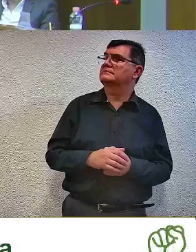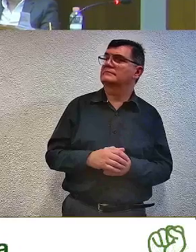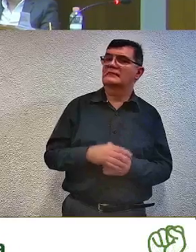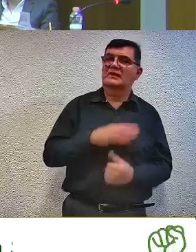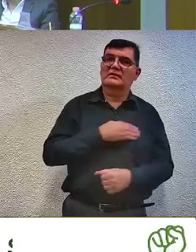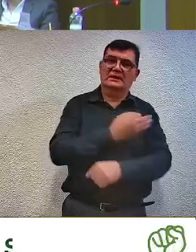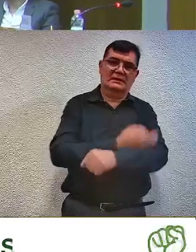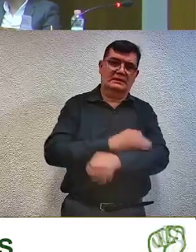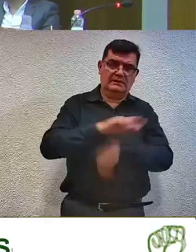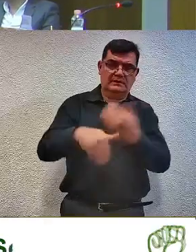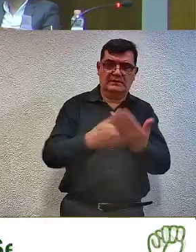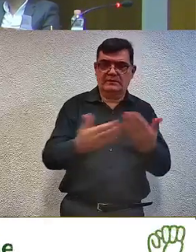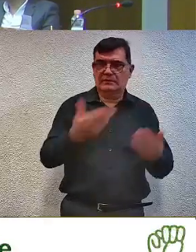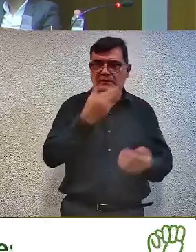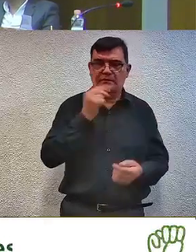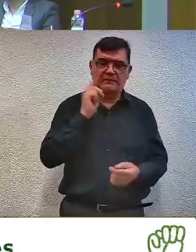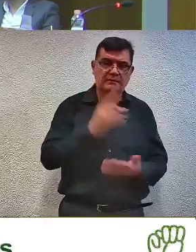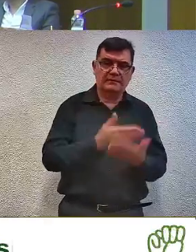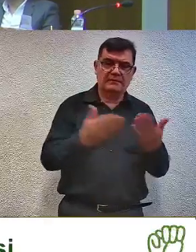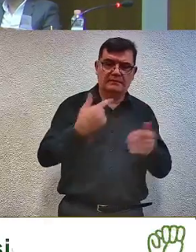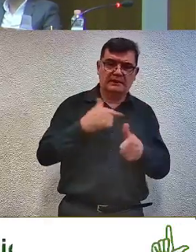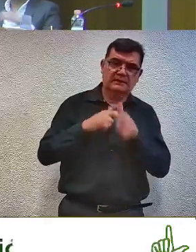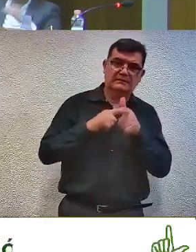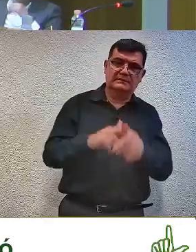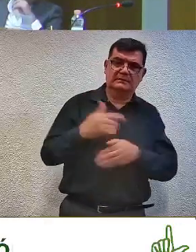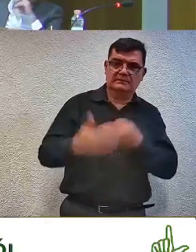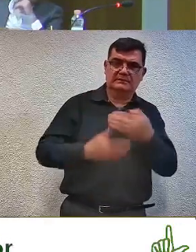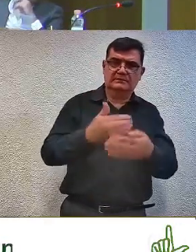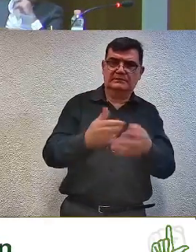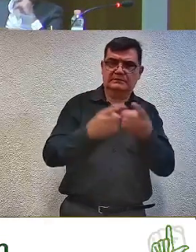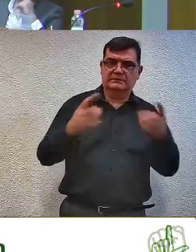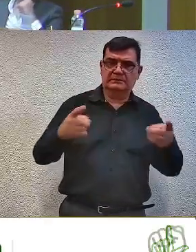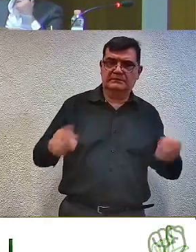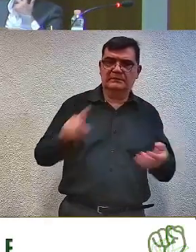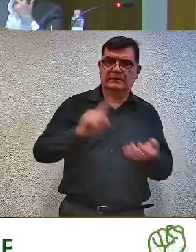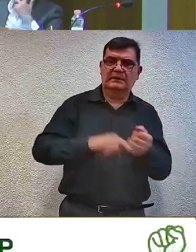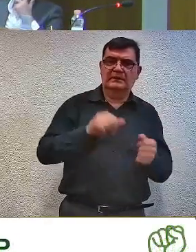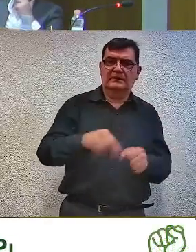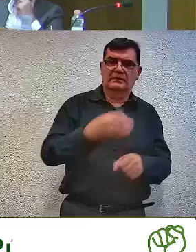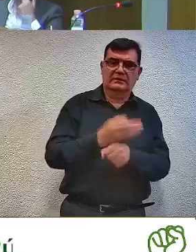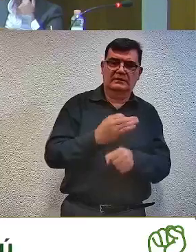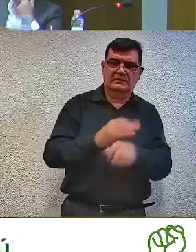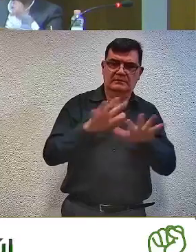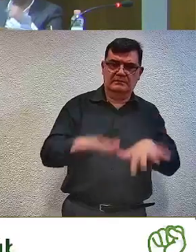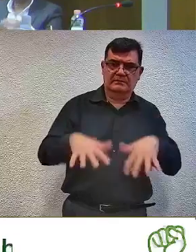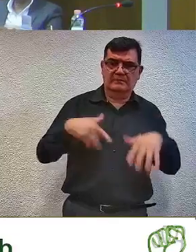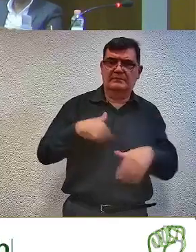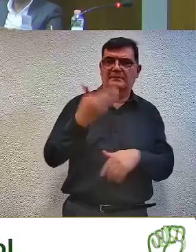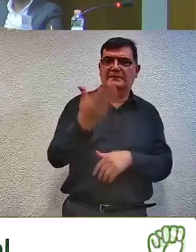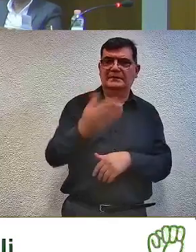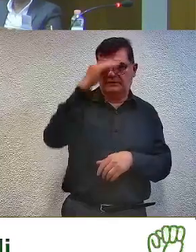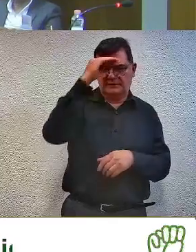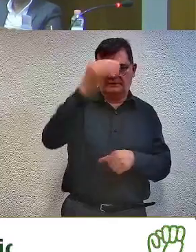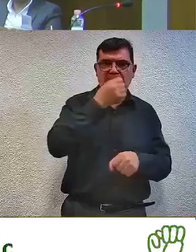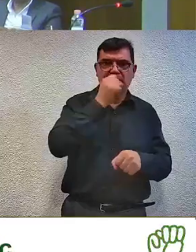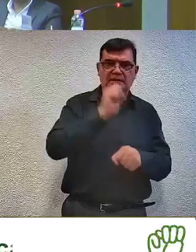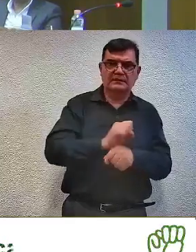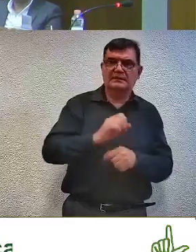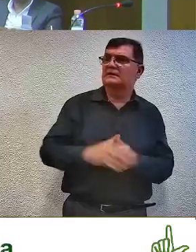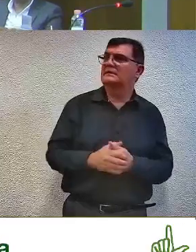Buenas tardes a todas y a todos. Para continuar con el desarrollo de esta sesión, le solicito al señor